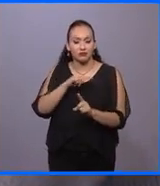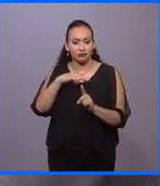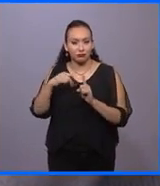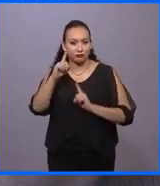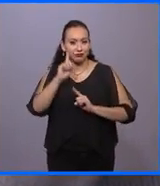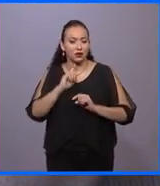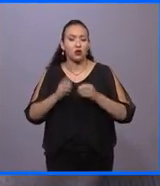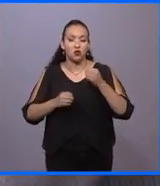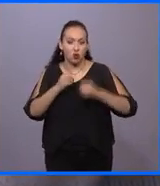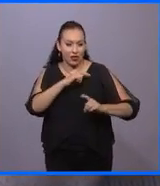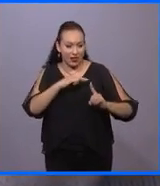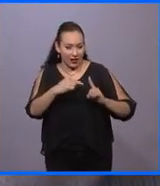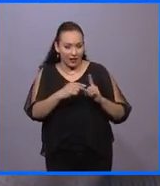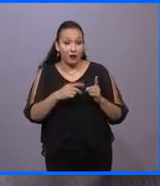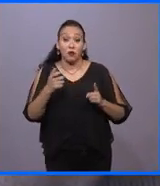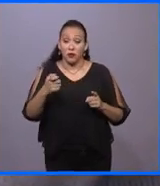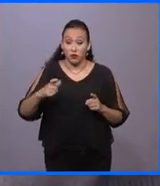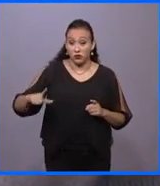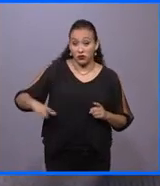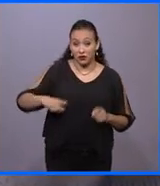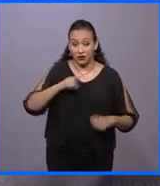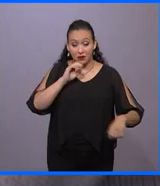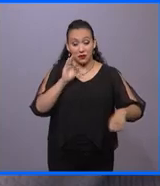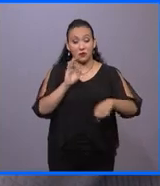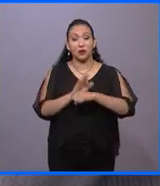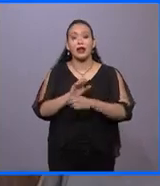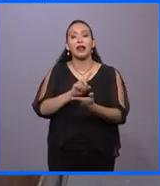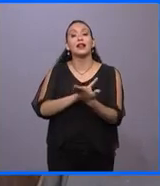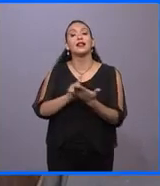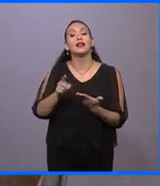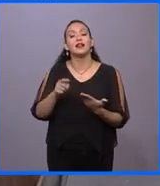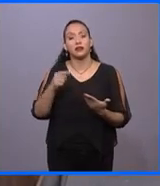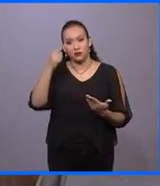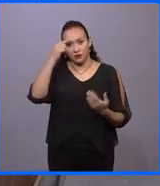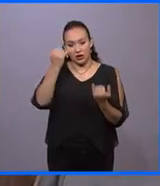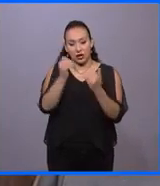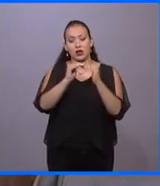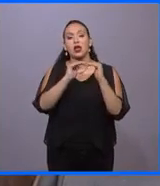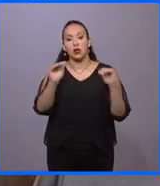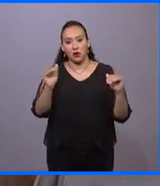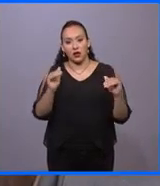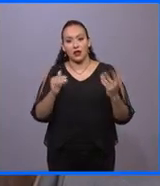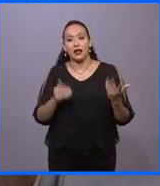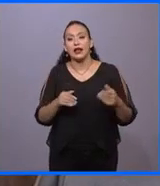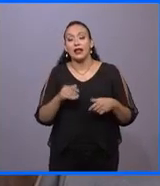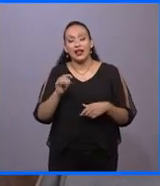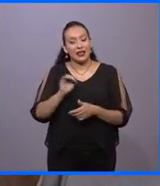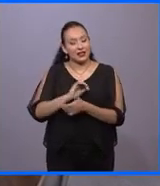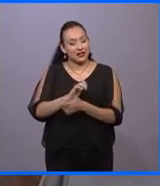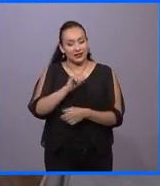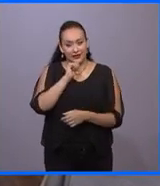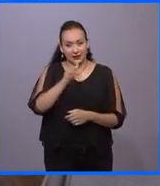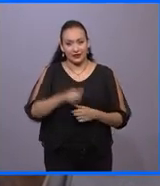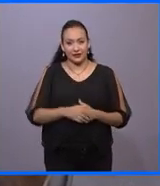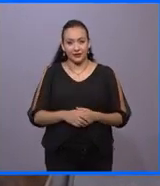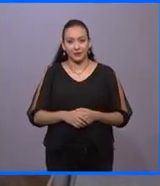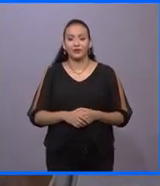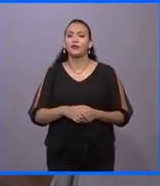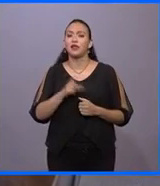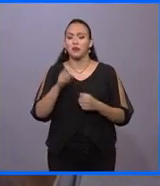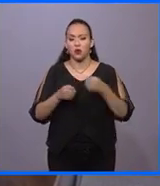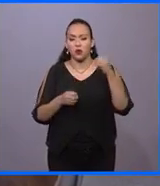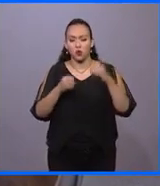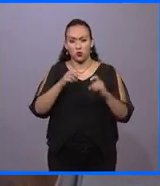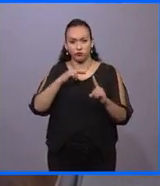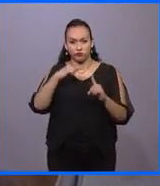Corte, el Estado está obligado a proteger el derecho humano a la igualdad y el principio de no discriminación, así como juzgar